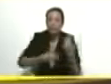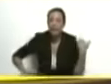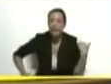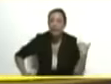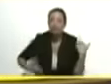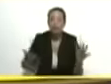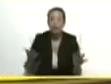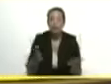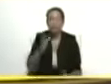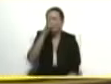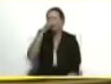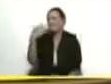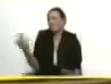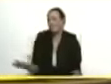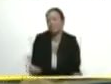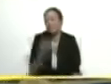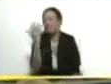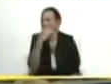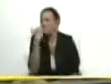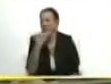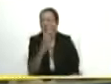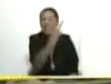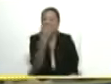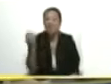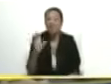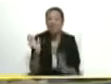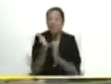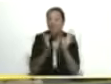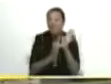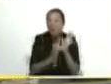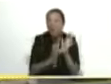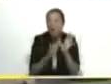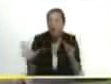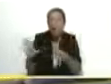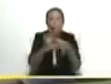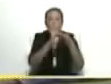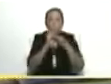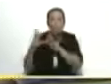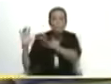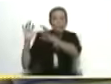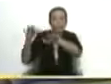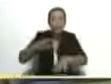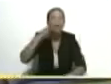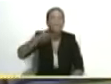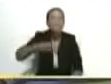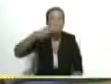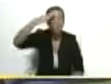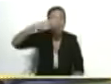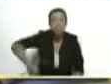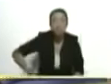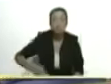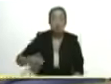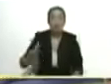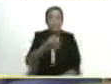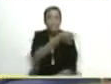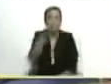trágico, cómico, aquel 30 de abril. Y en unión cívico-militar policial perfecta los